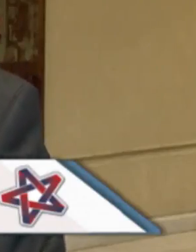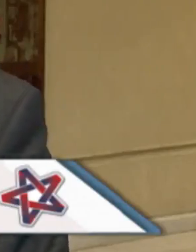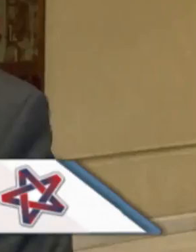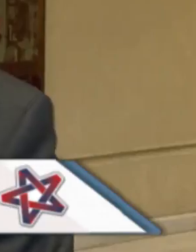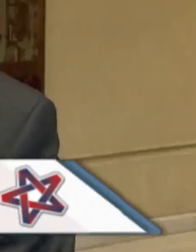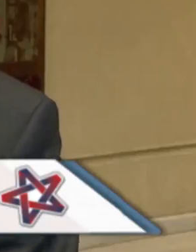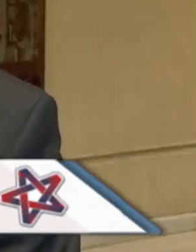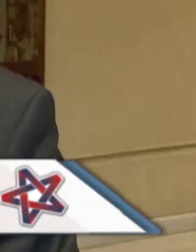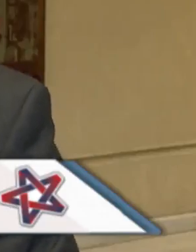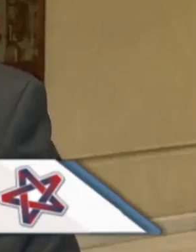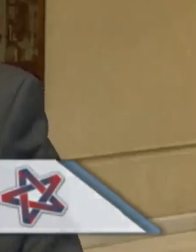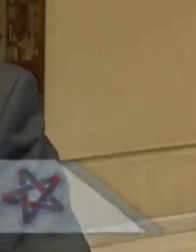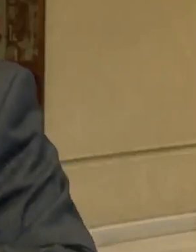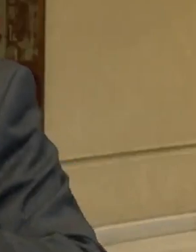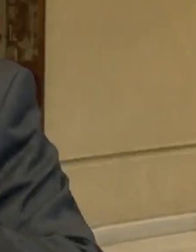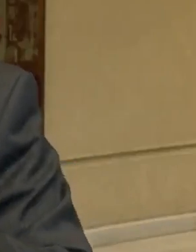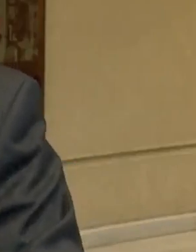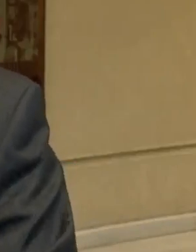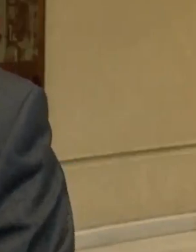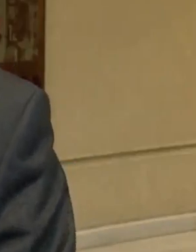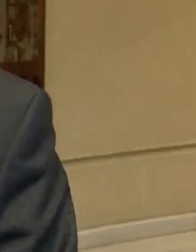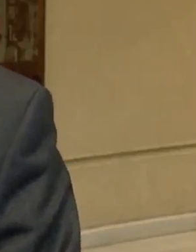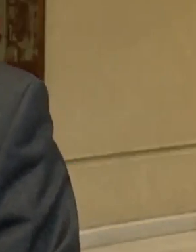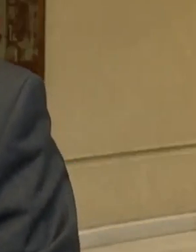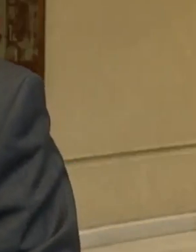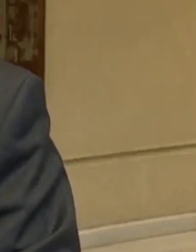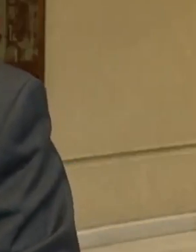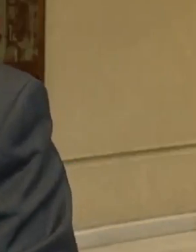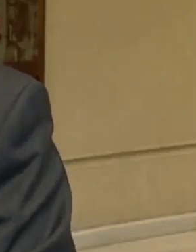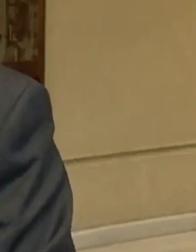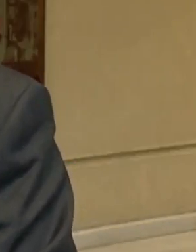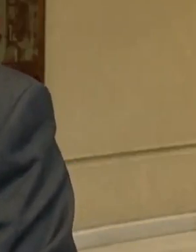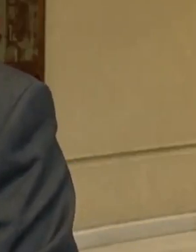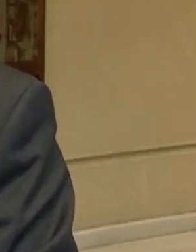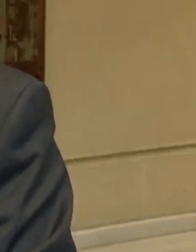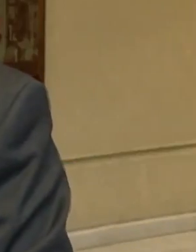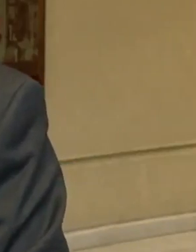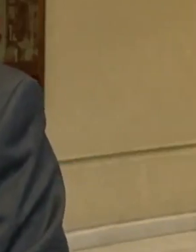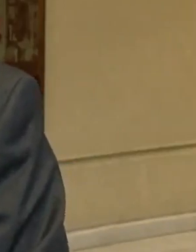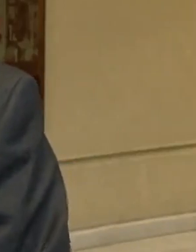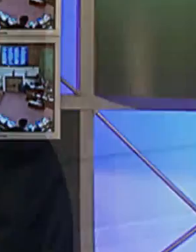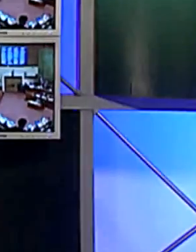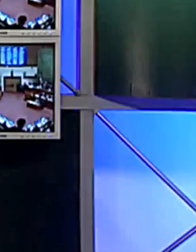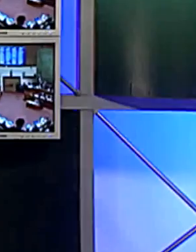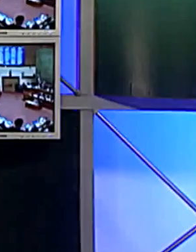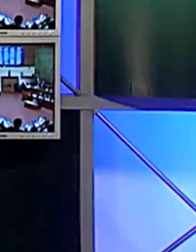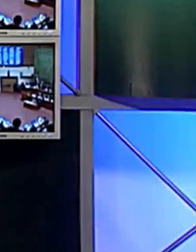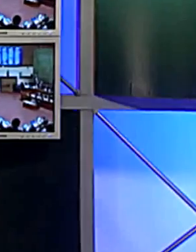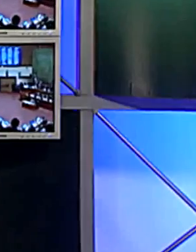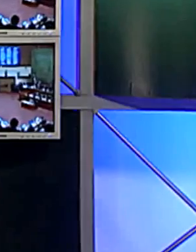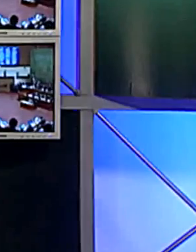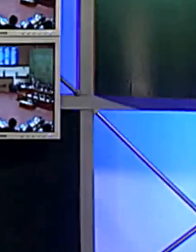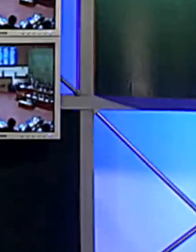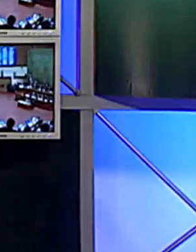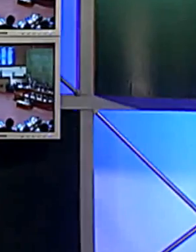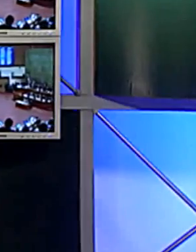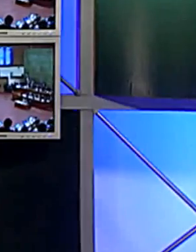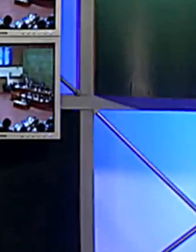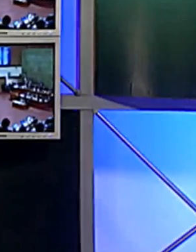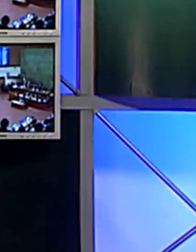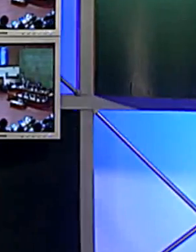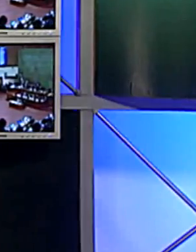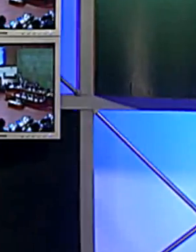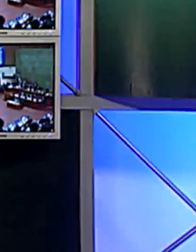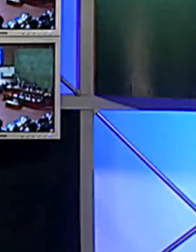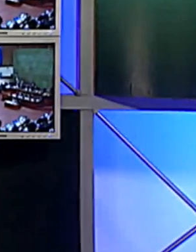estacionamiento gratuito durante emergencias o atenciones de urgencias el texto que deberá ser